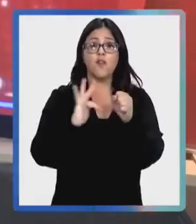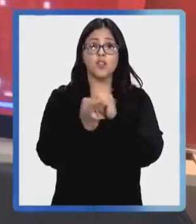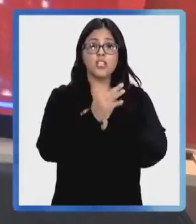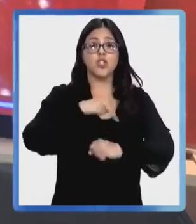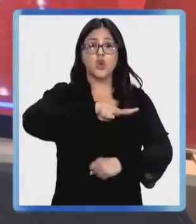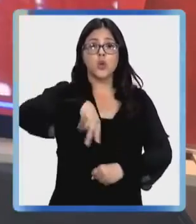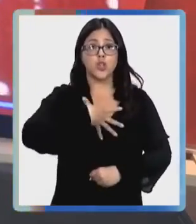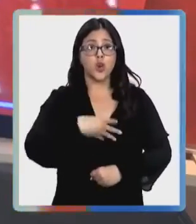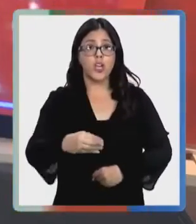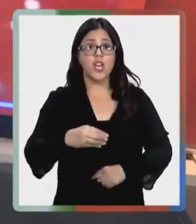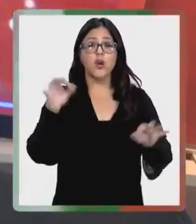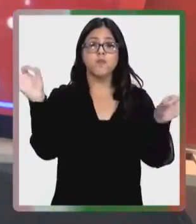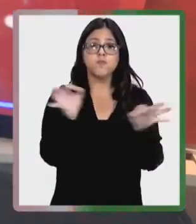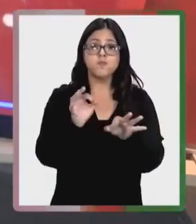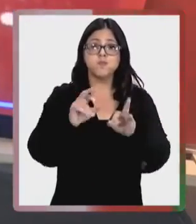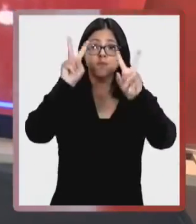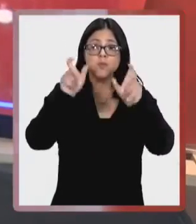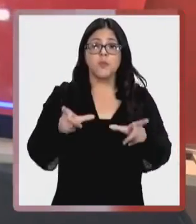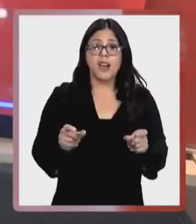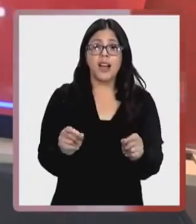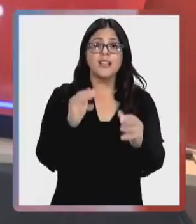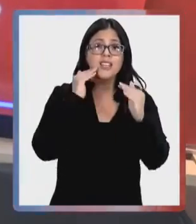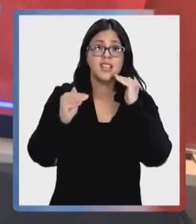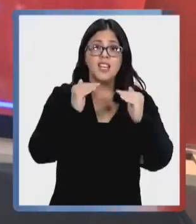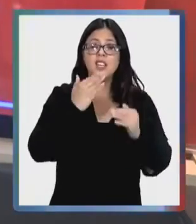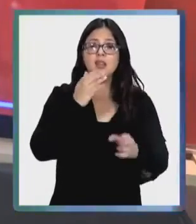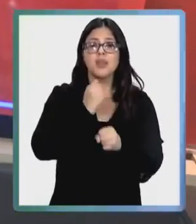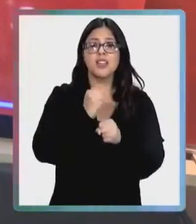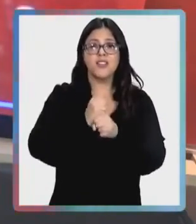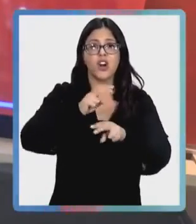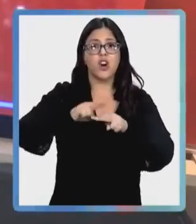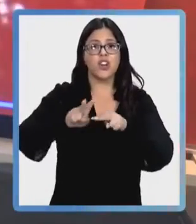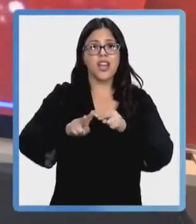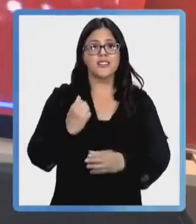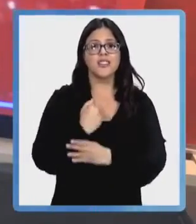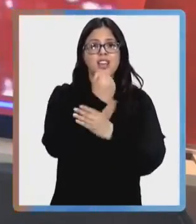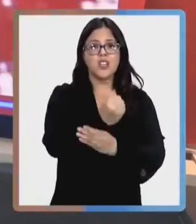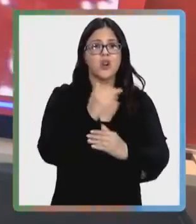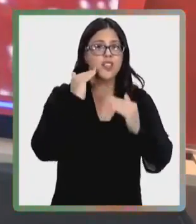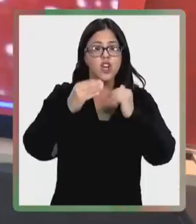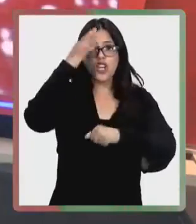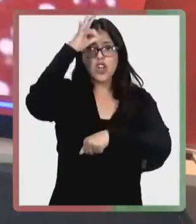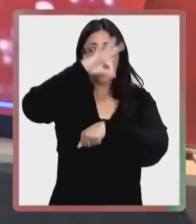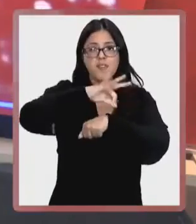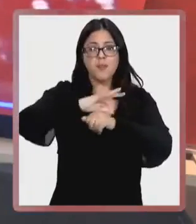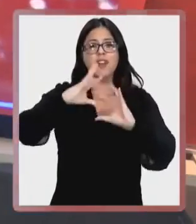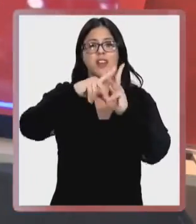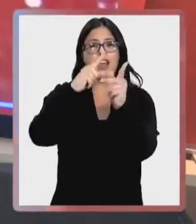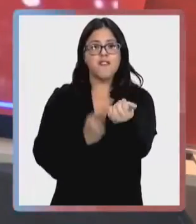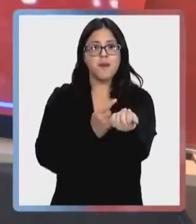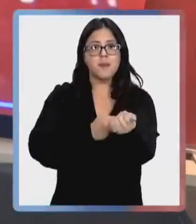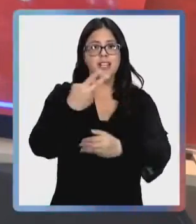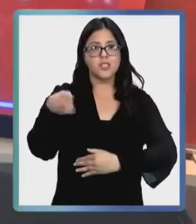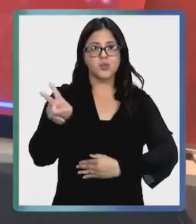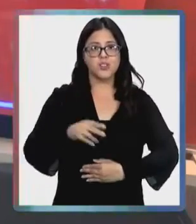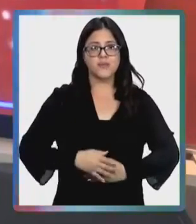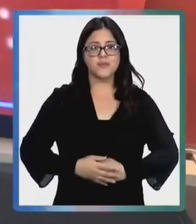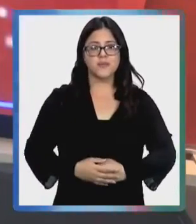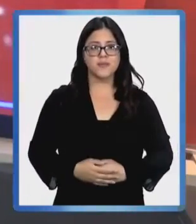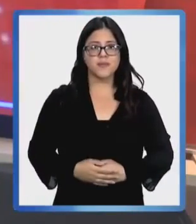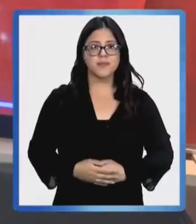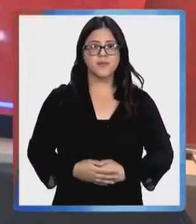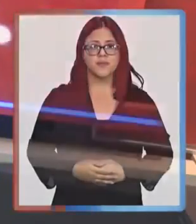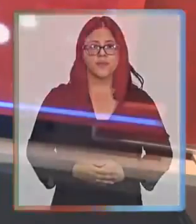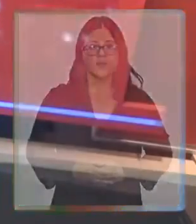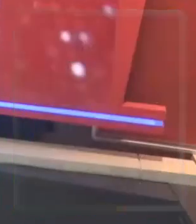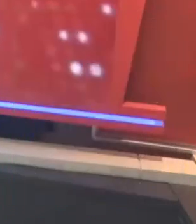gerente técnico de Fundación Nuestros Hijos, para hablar sobre cáncer infantil y la labor que realizan en ayuda de los niños enfermos y sus familias.